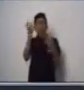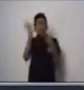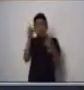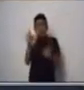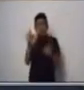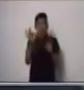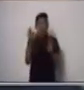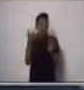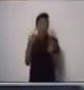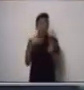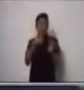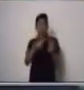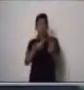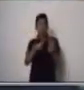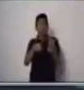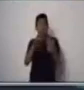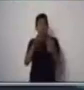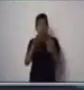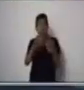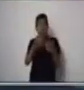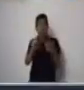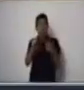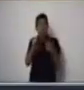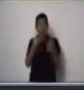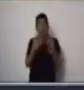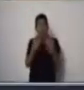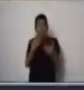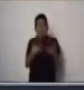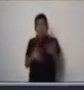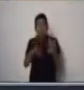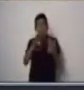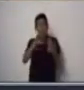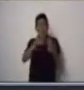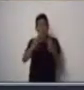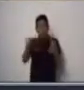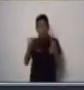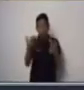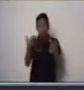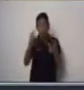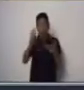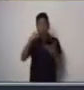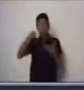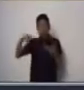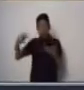tijeras crayones marcadores lápices